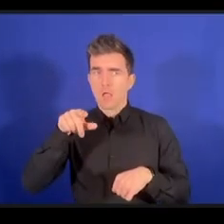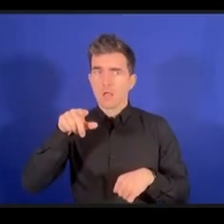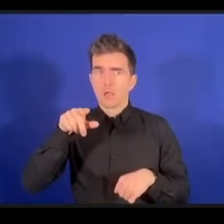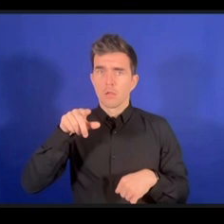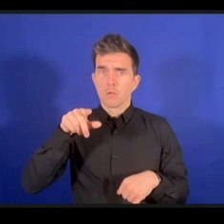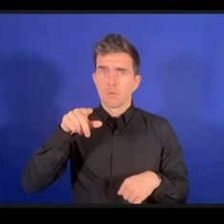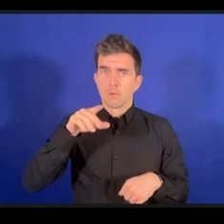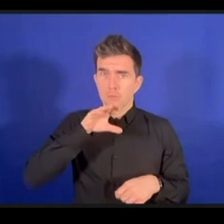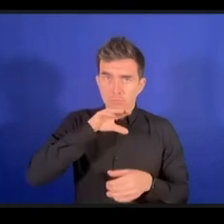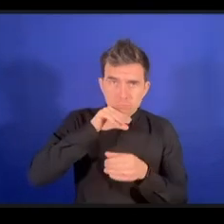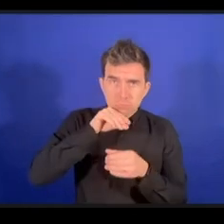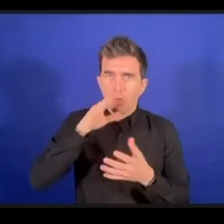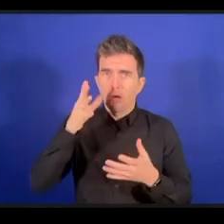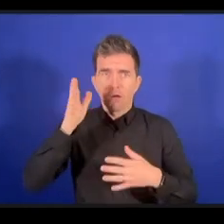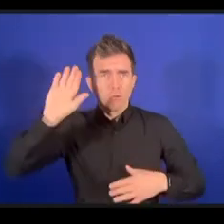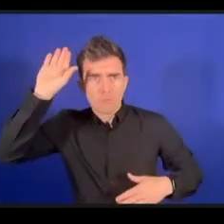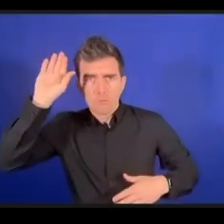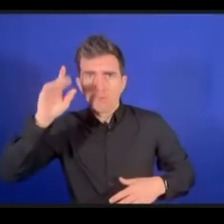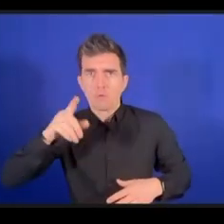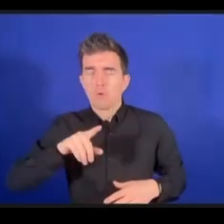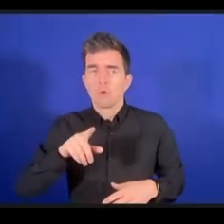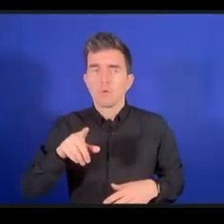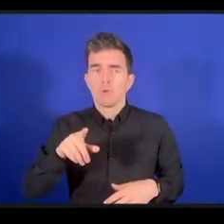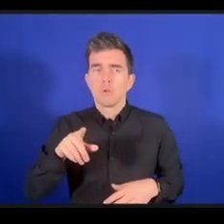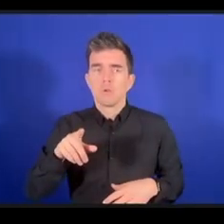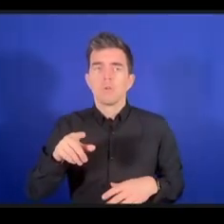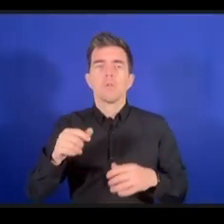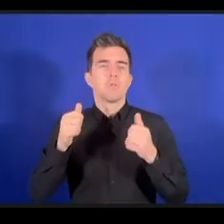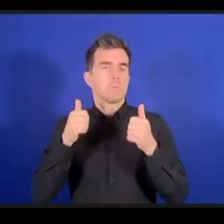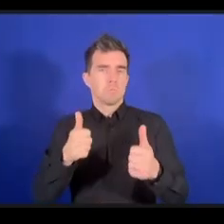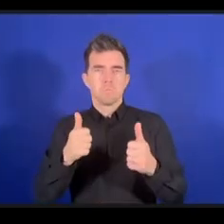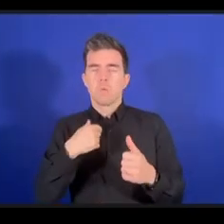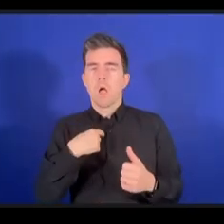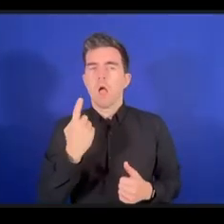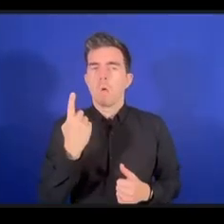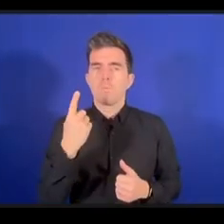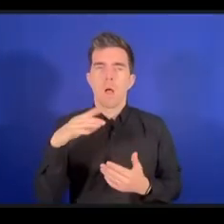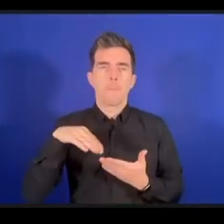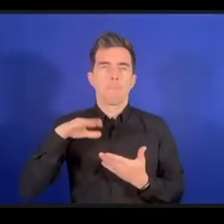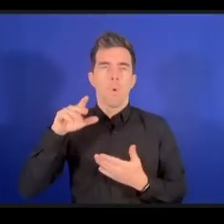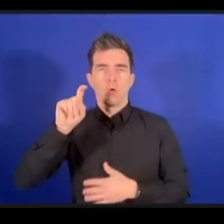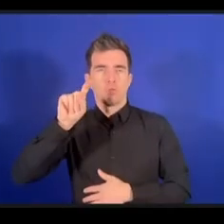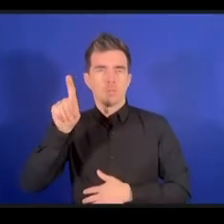bueno tenemos una pregunta más de